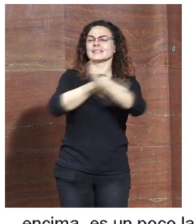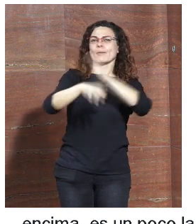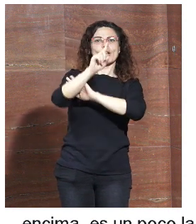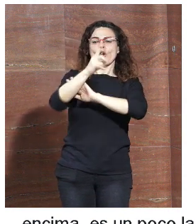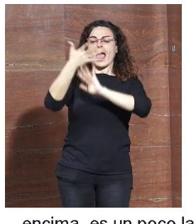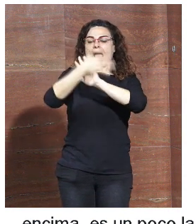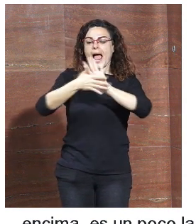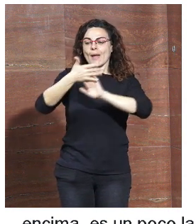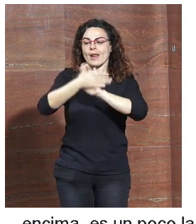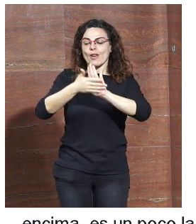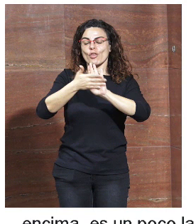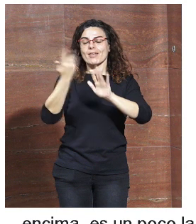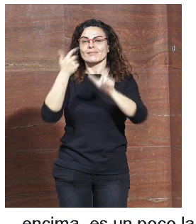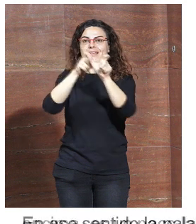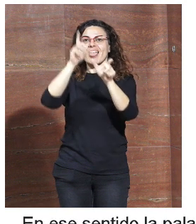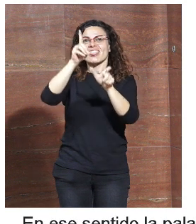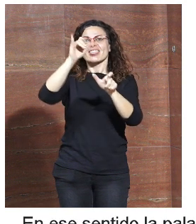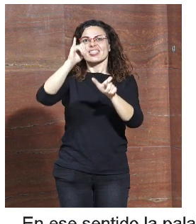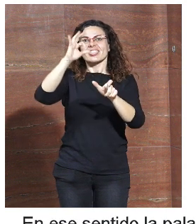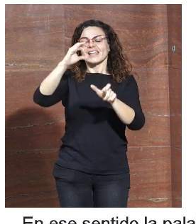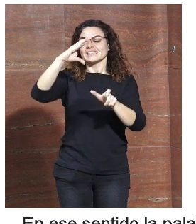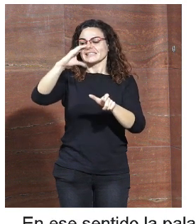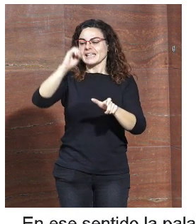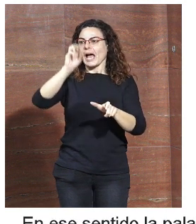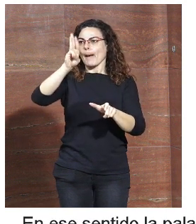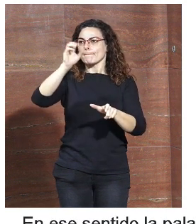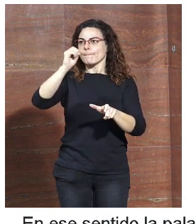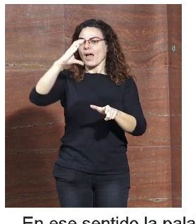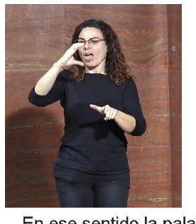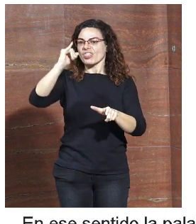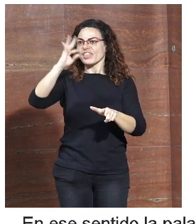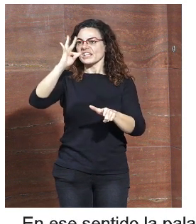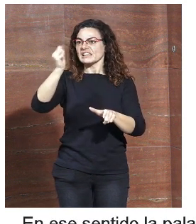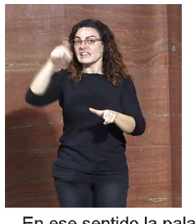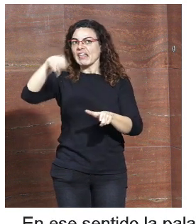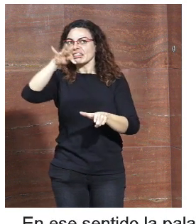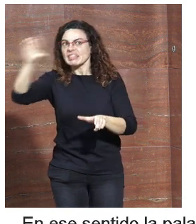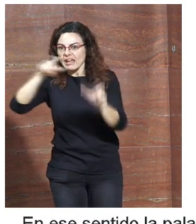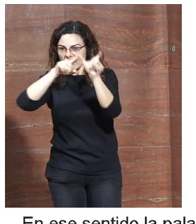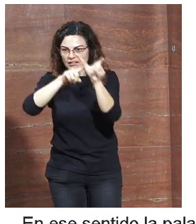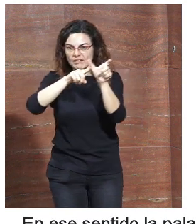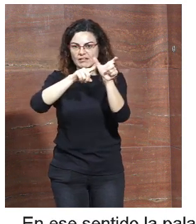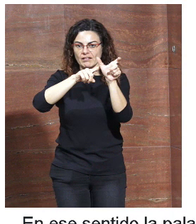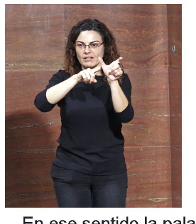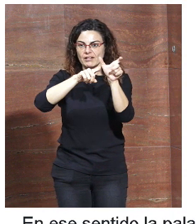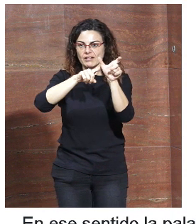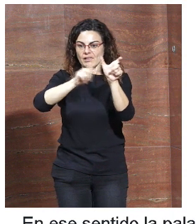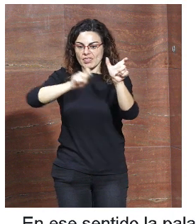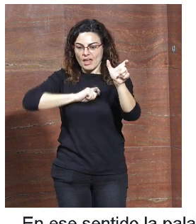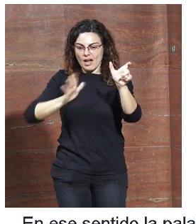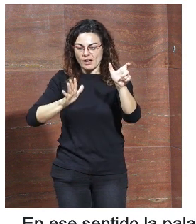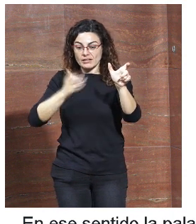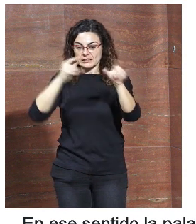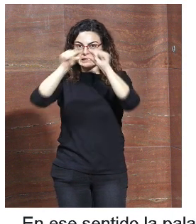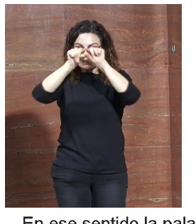de discapacitante. Claro, desde el capacitismo eso no terminamos de verlo. Si la discapacidad es una construcción social, esa raya,